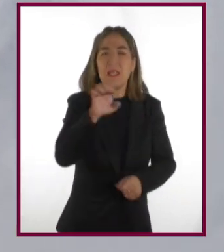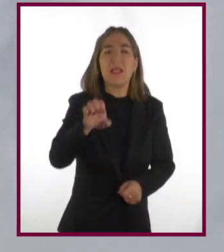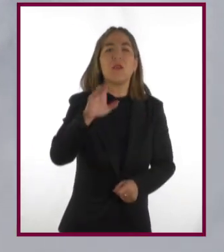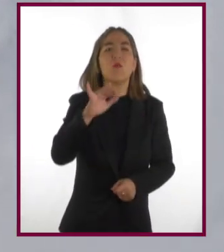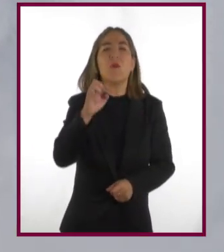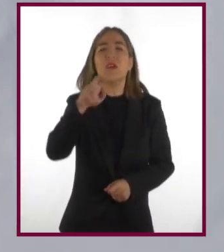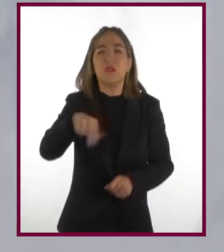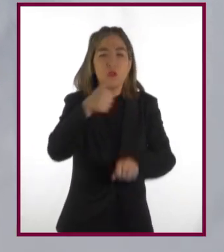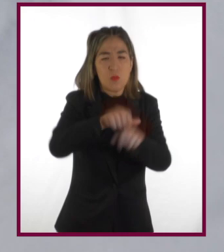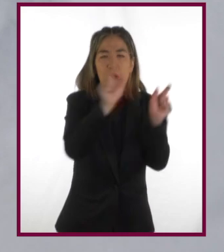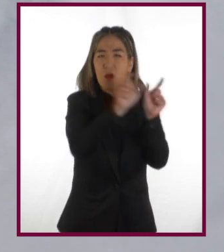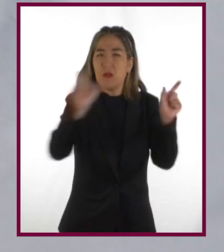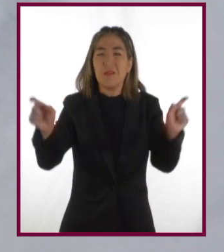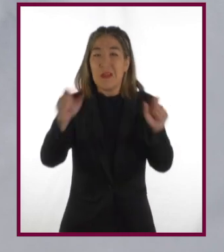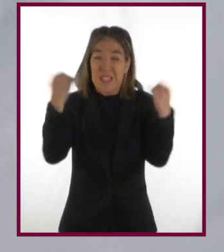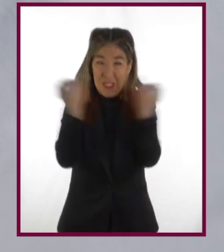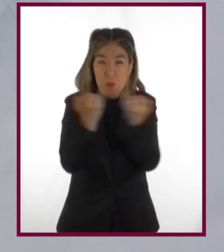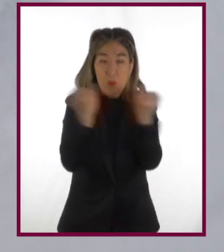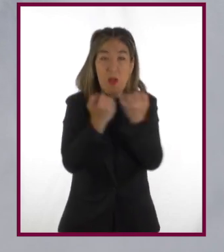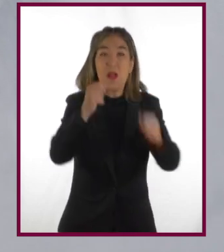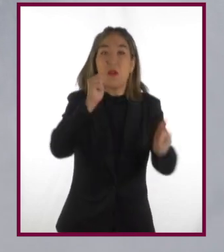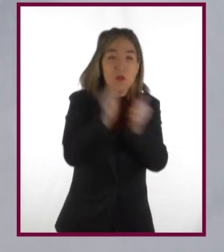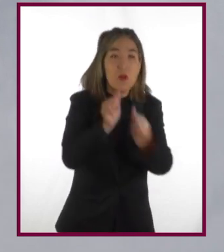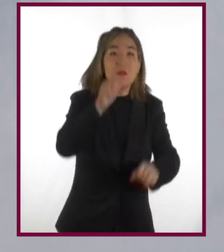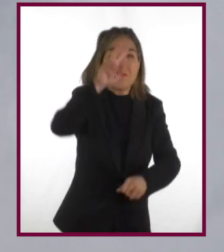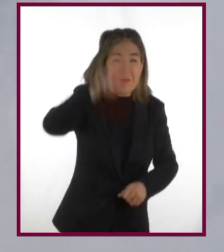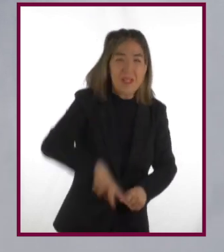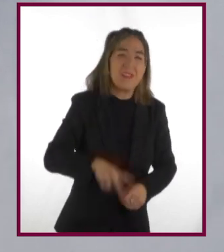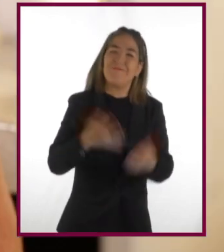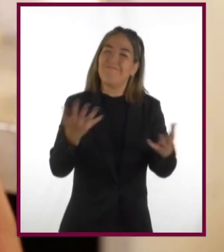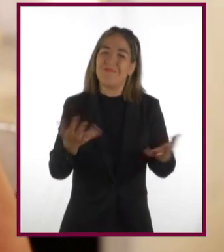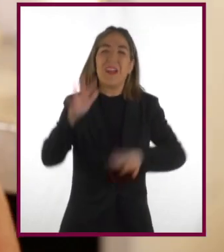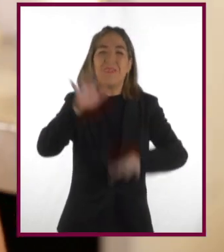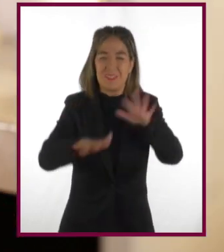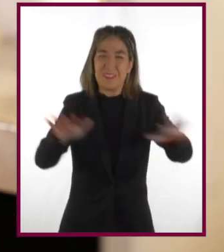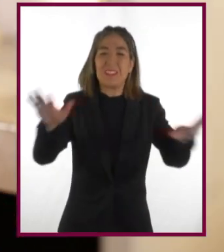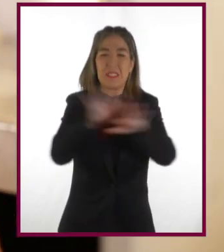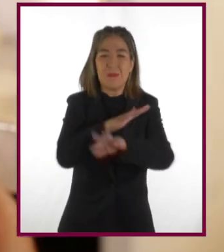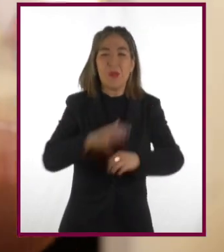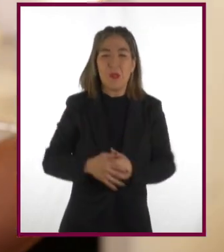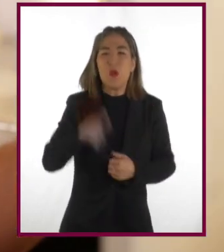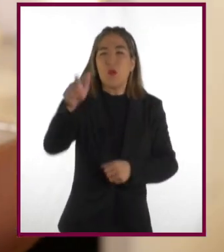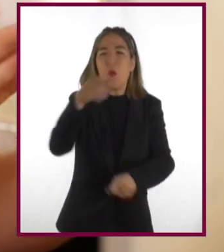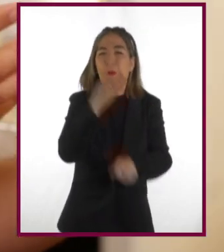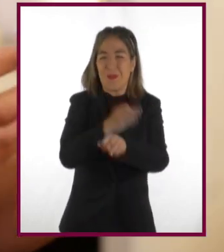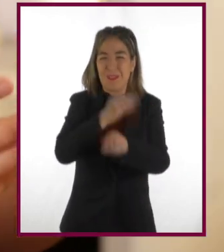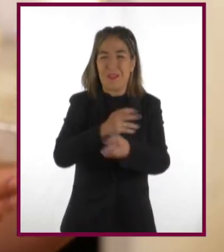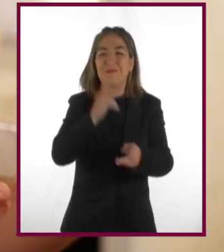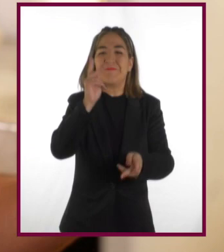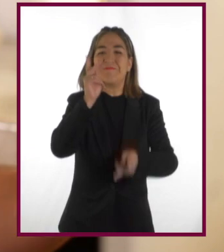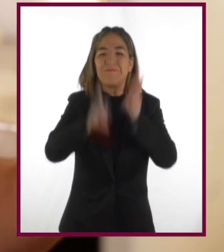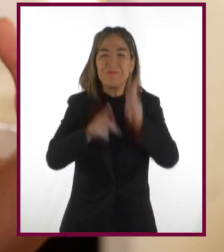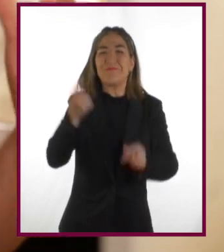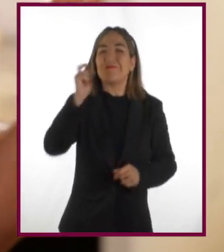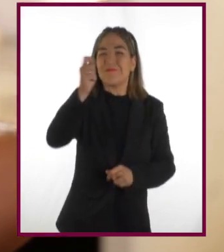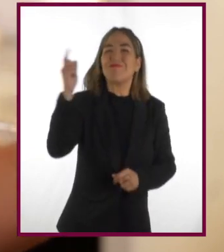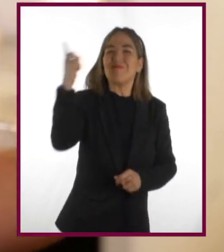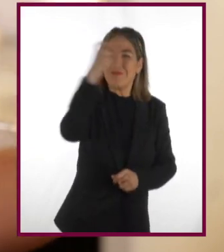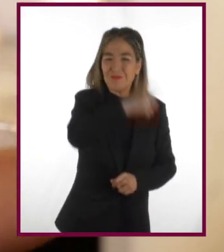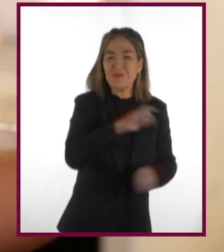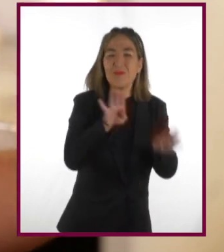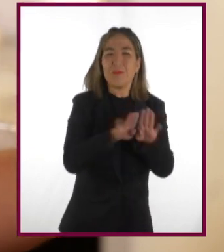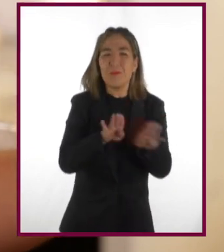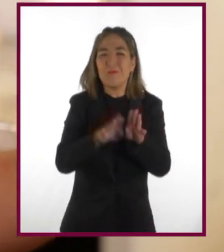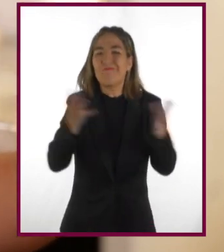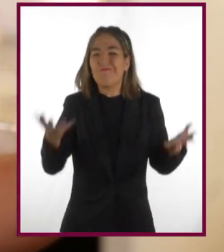estas ecuaciones no coincide muchas veces con la realidad. Rosana, me imagino que por esto que nos comentas de lo difícil